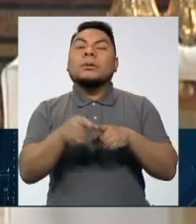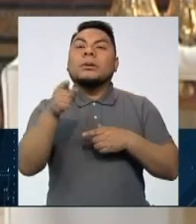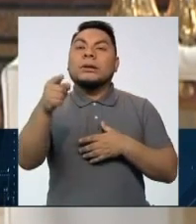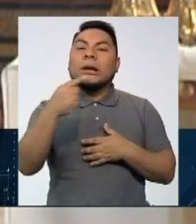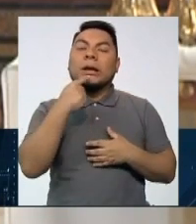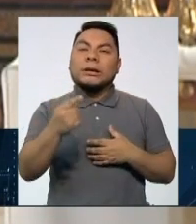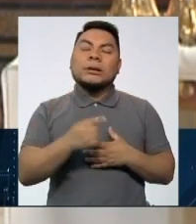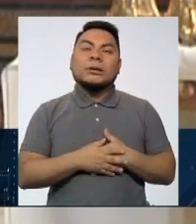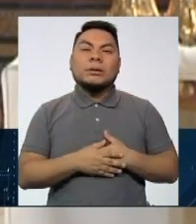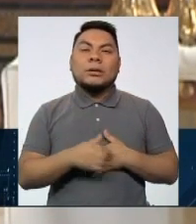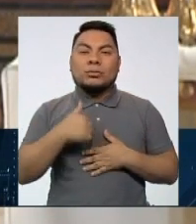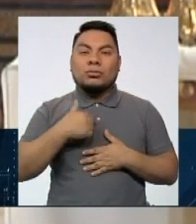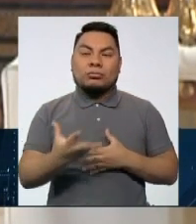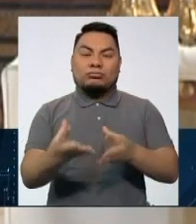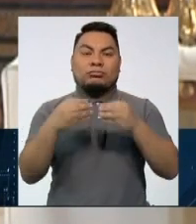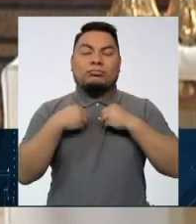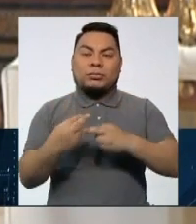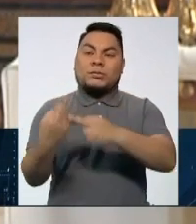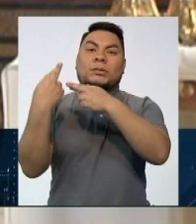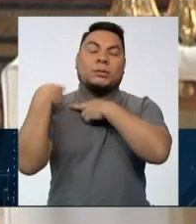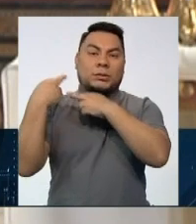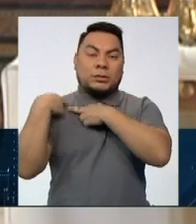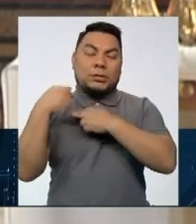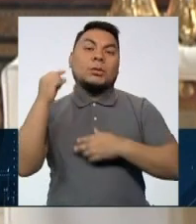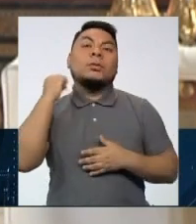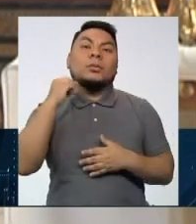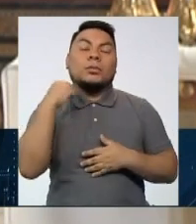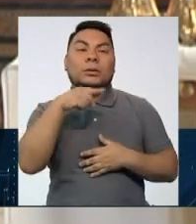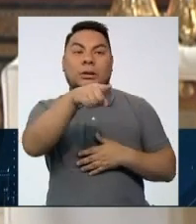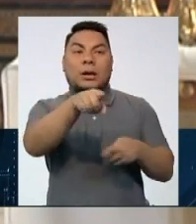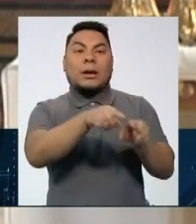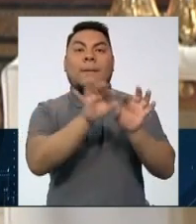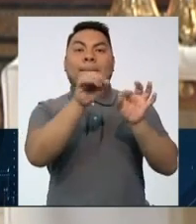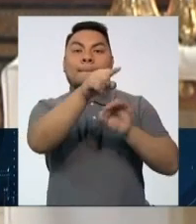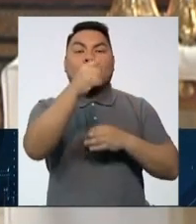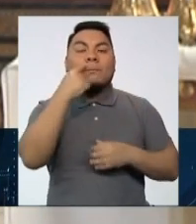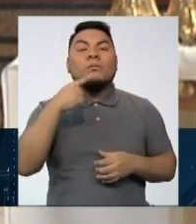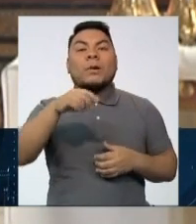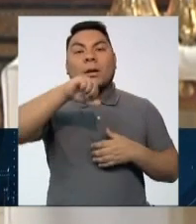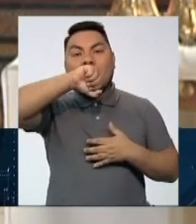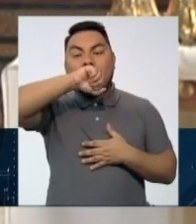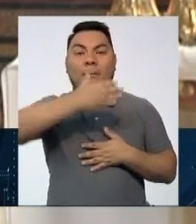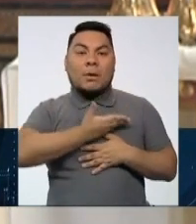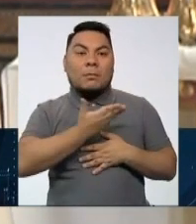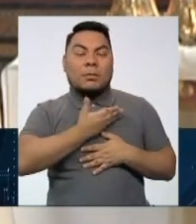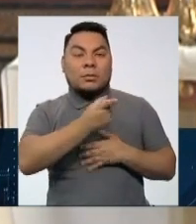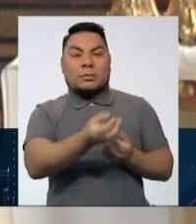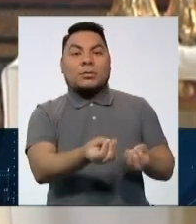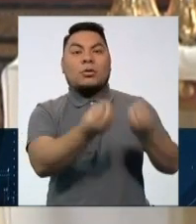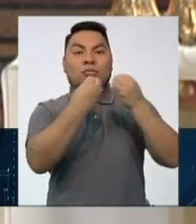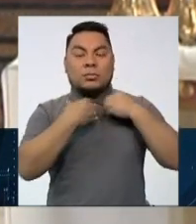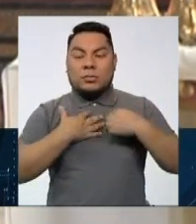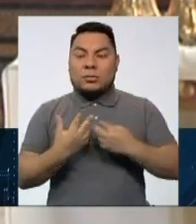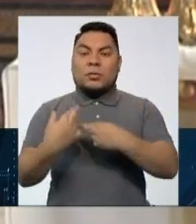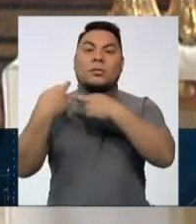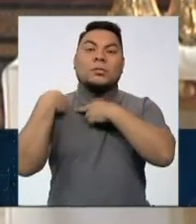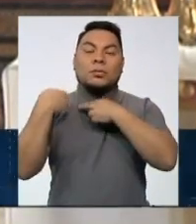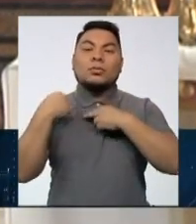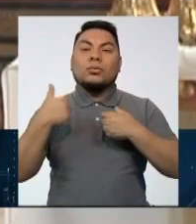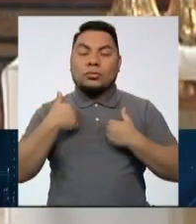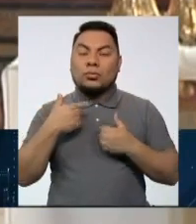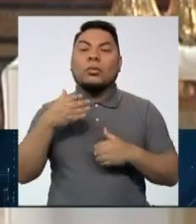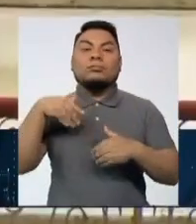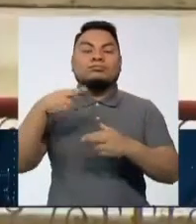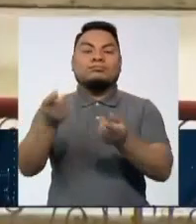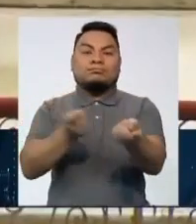cardenal, he recibido el encargo del mismo Santo Padre Francisco de tomar posesión de la parroquia